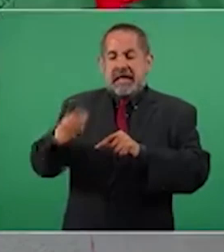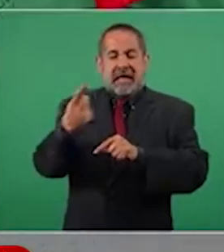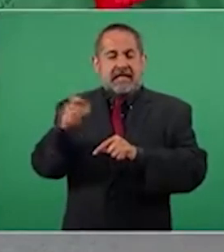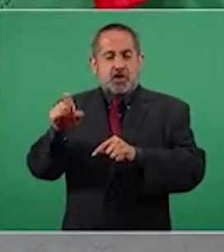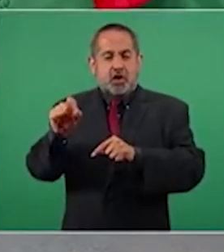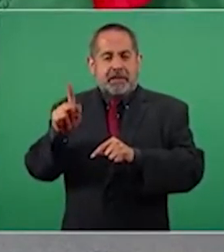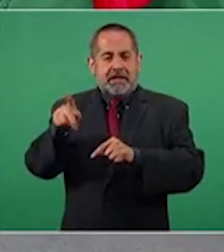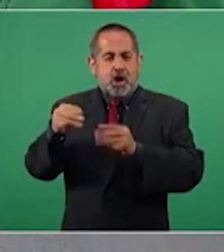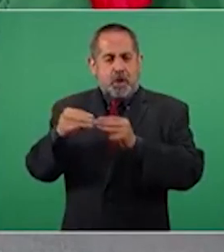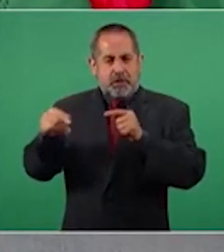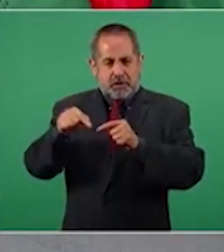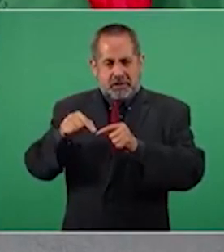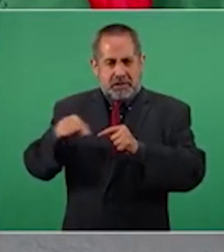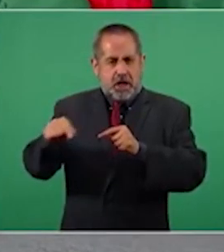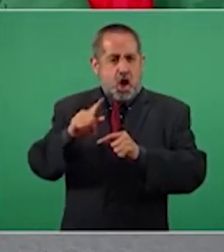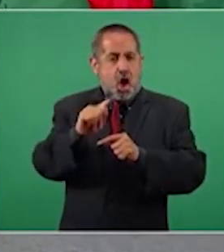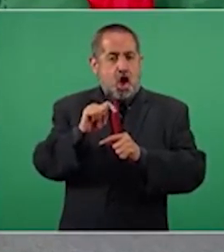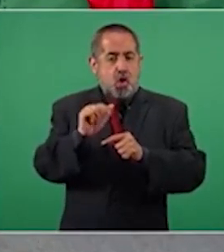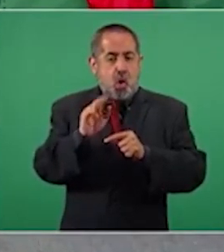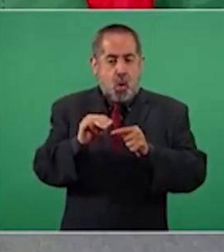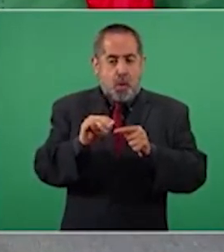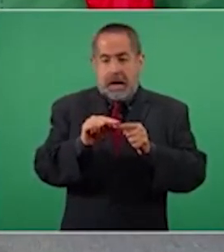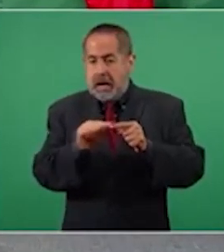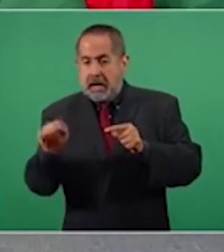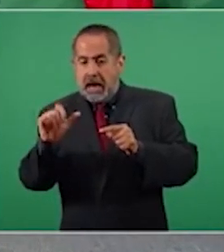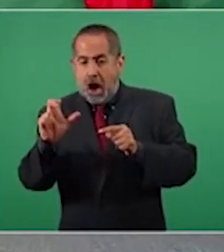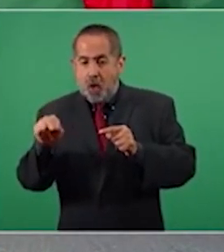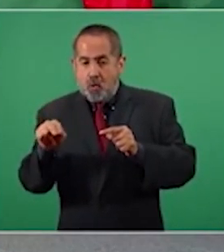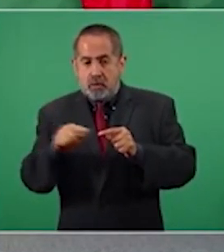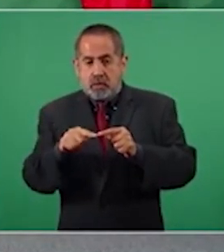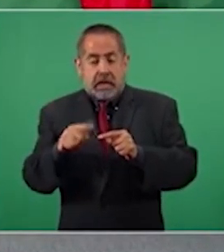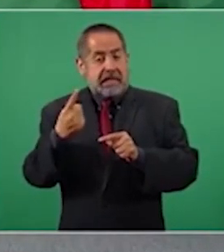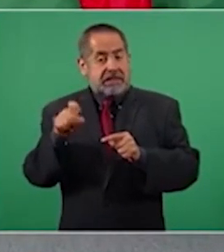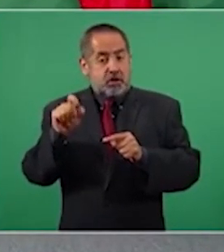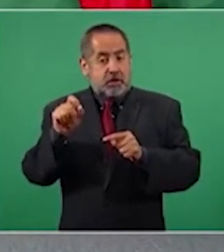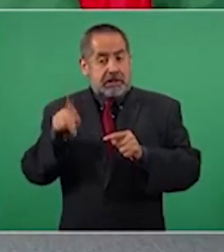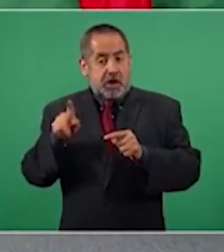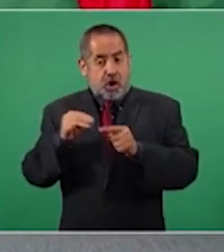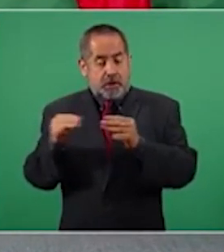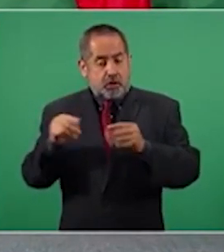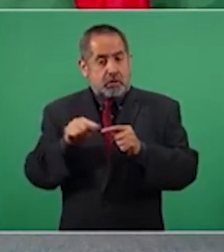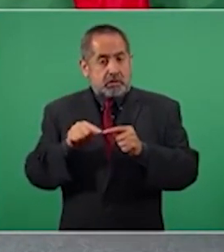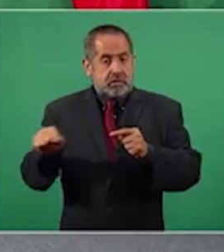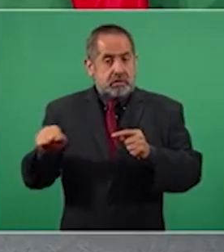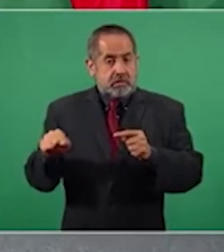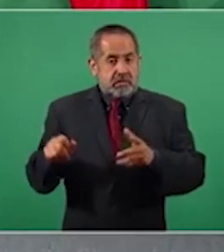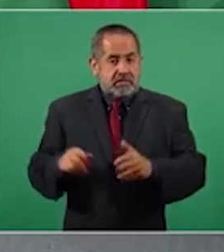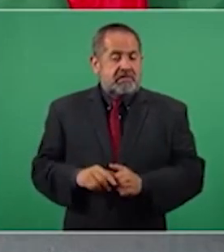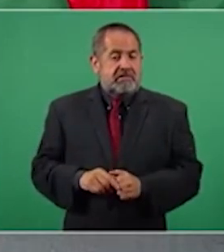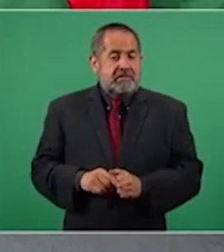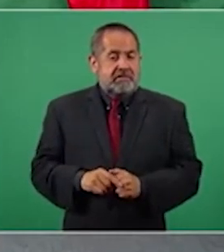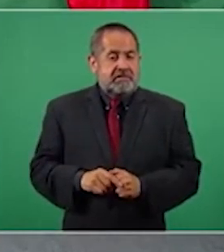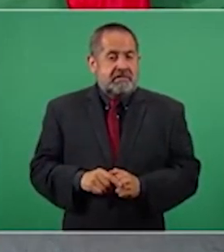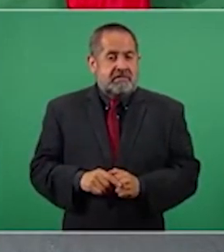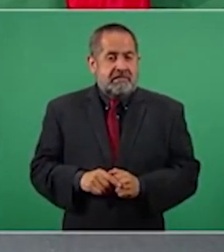son 120 kilómetros, Tulum-Cancún, de 120 kilómetros, es